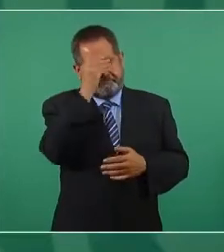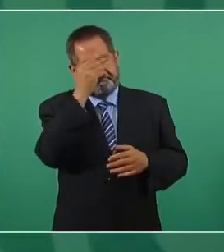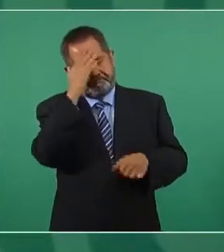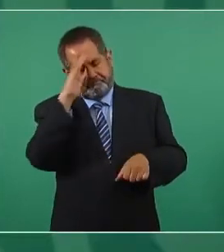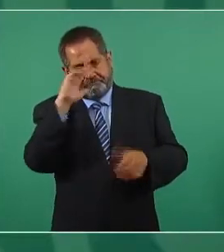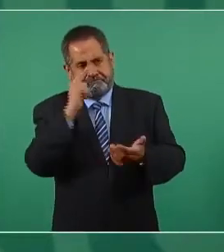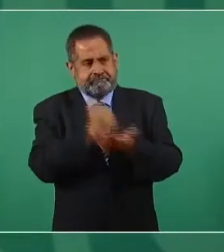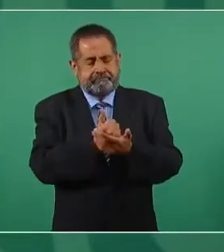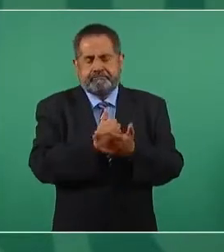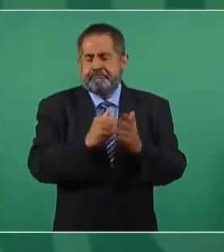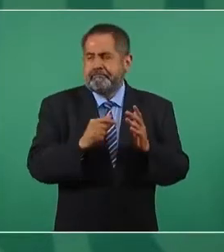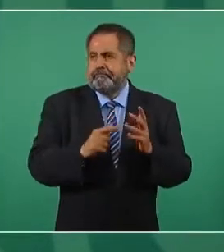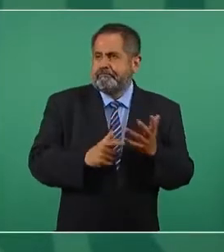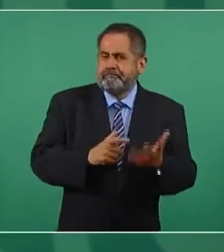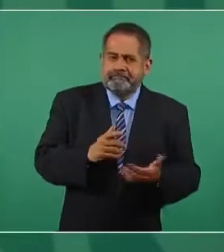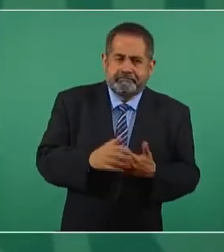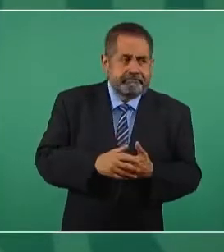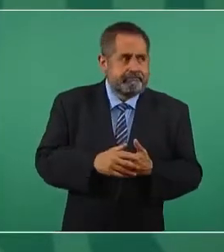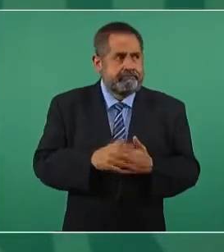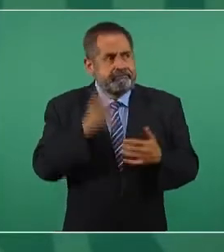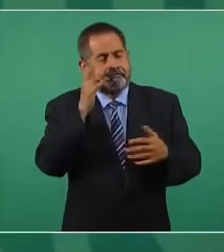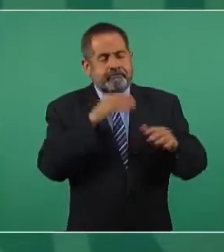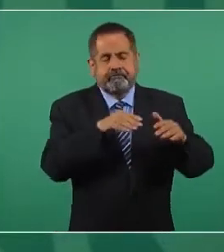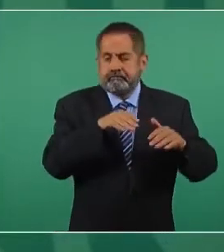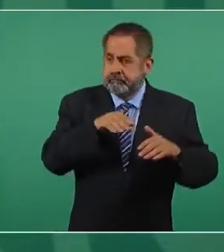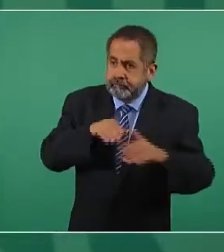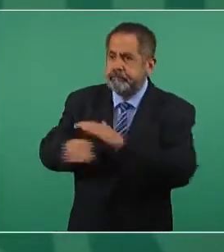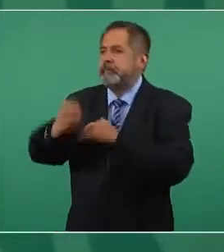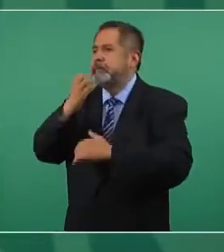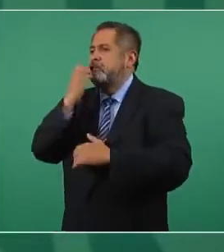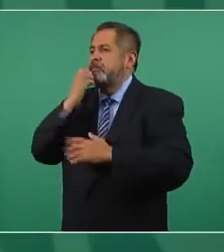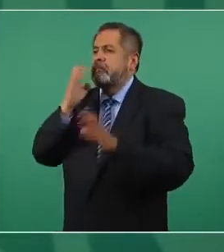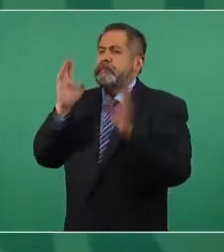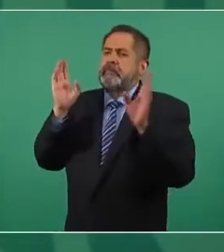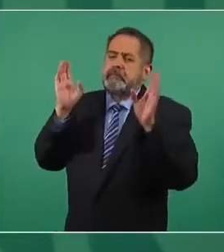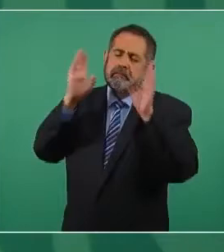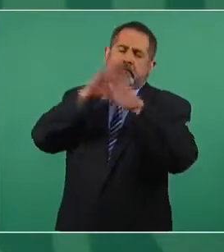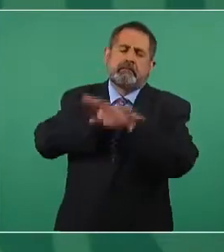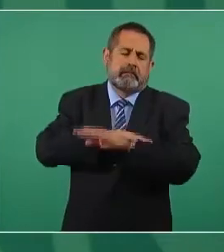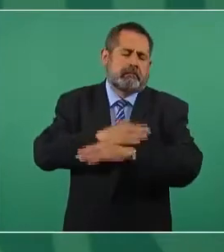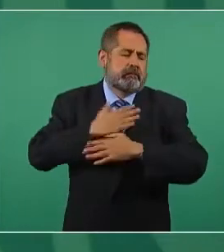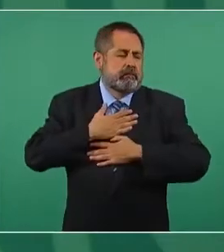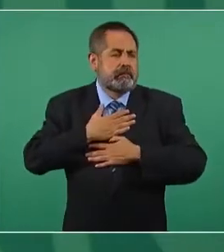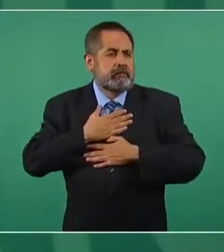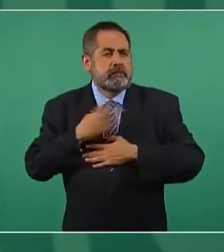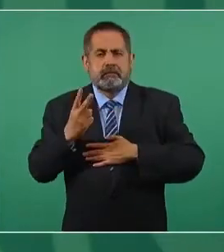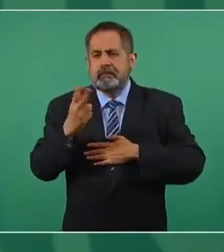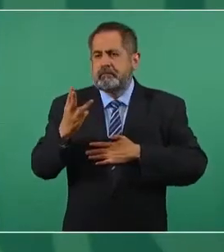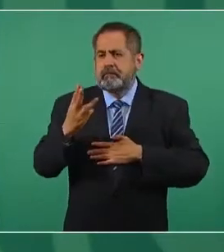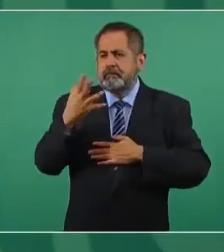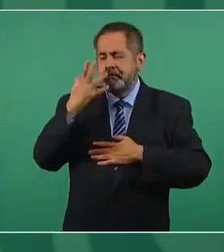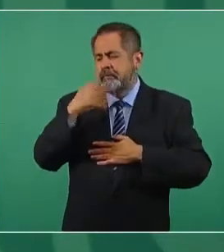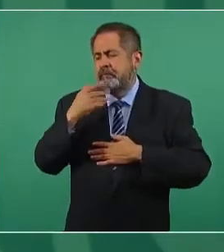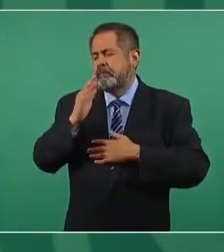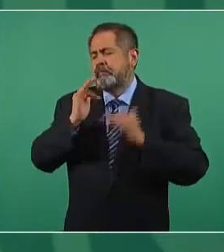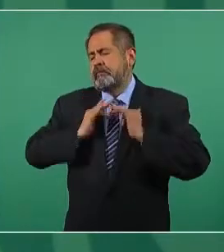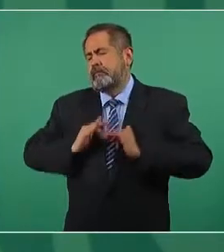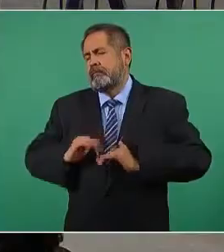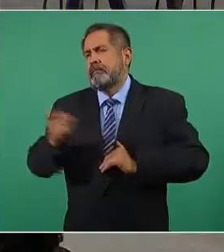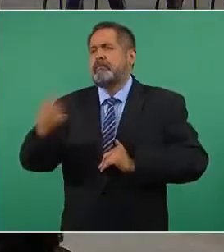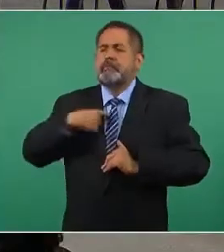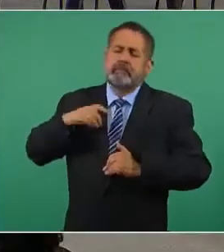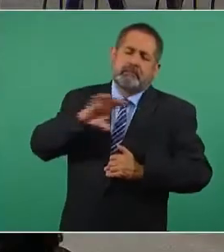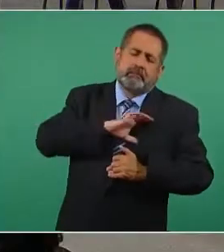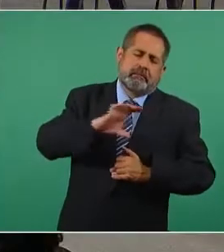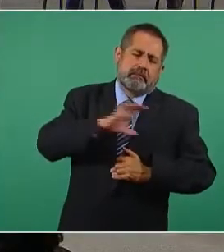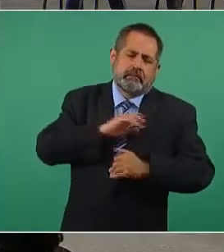registrado, y que el niño al que llega a la escuela y esté unas 2 horas o 3 horas o 5 horas lleno de cariño, de atención y